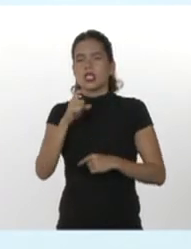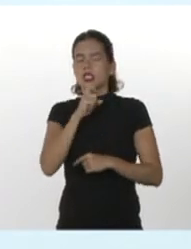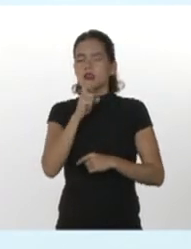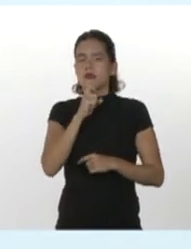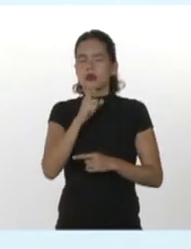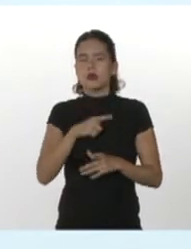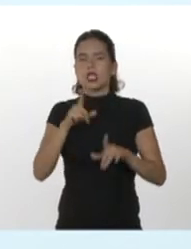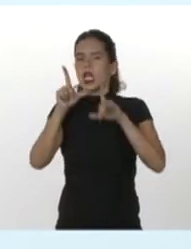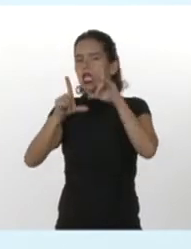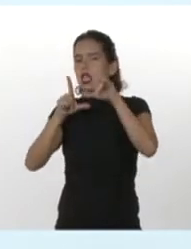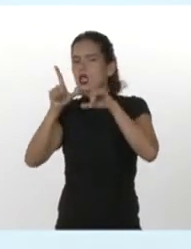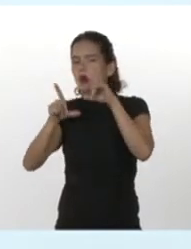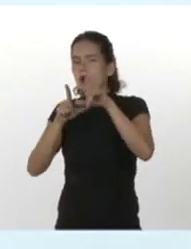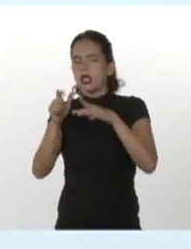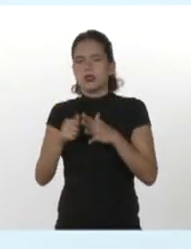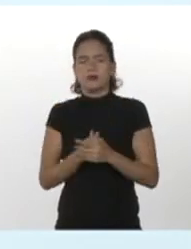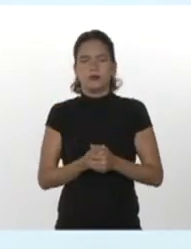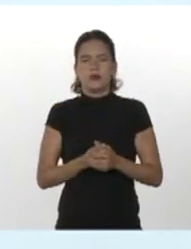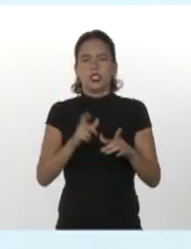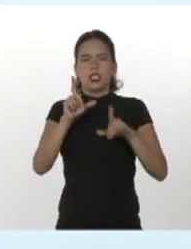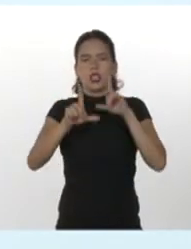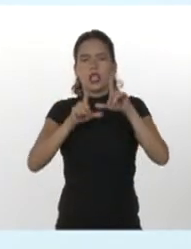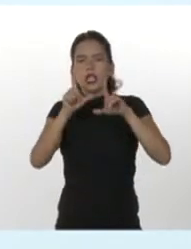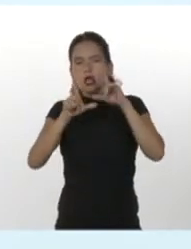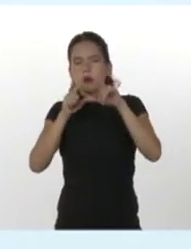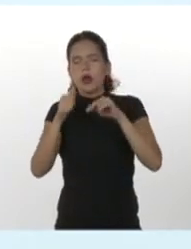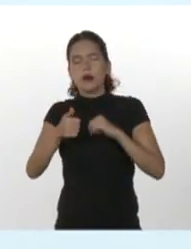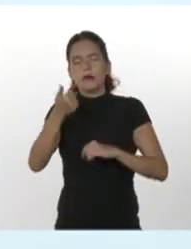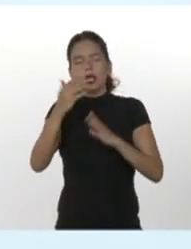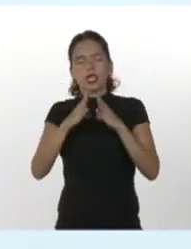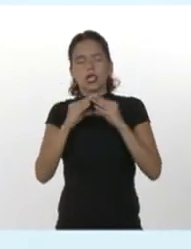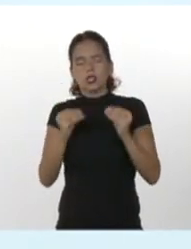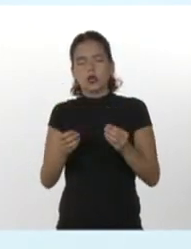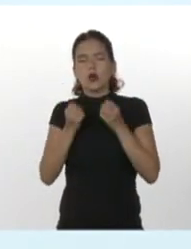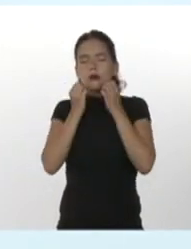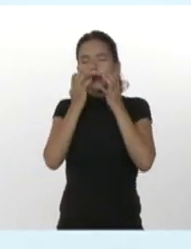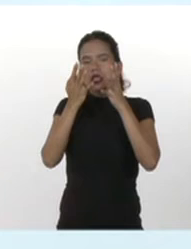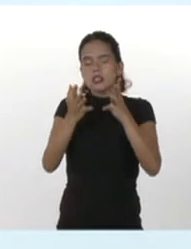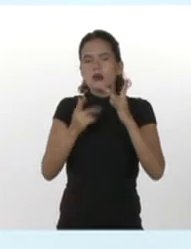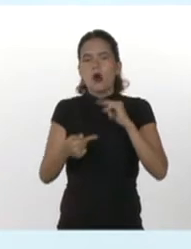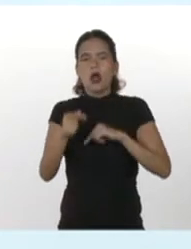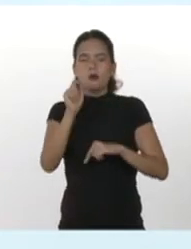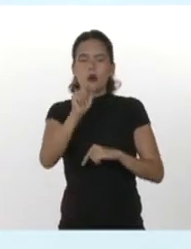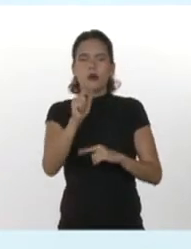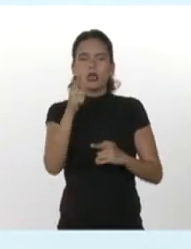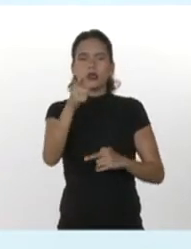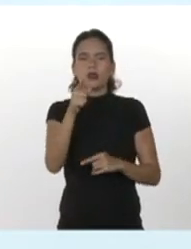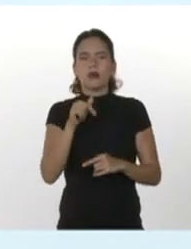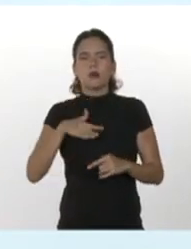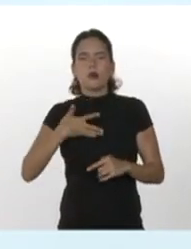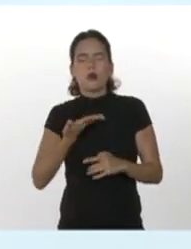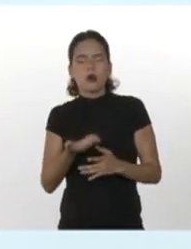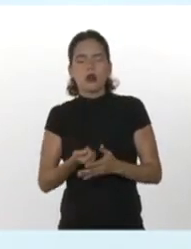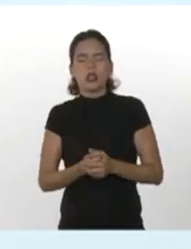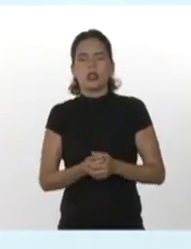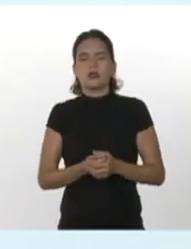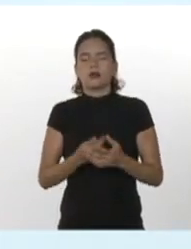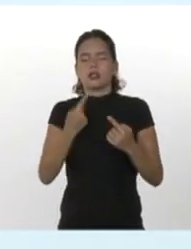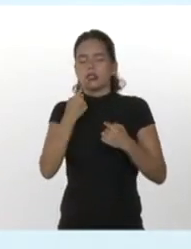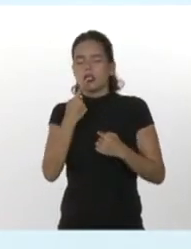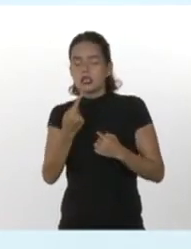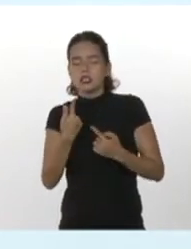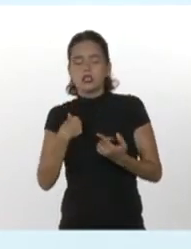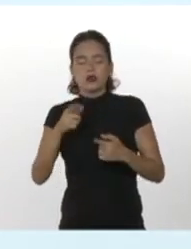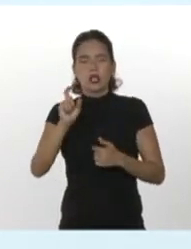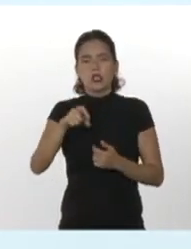dificultad en el lenguaje, sobre todo en ese lenguaje expresivo, al momento de él poder comentar